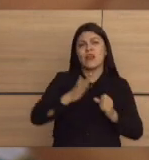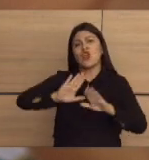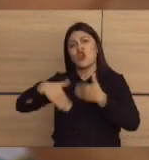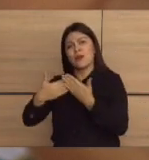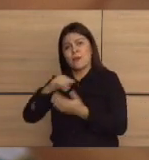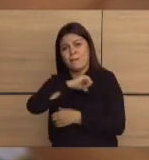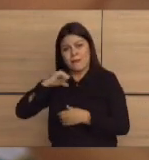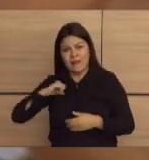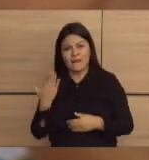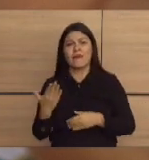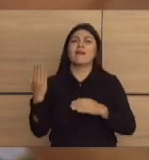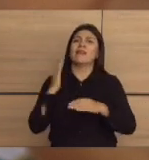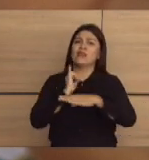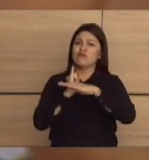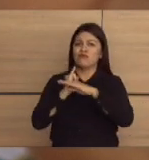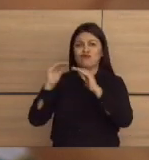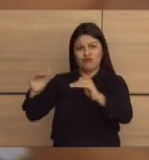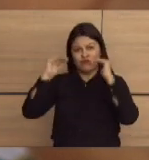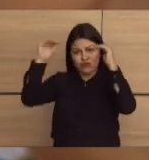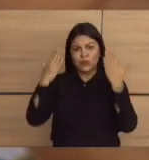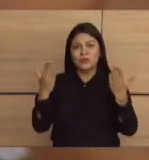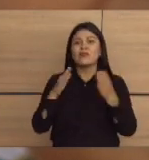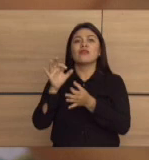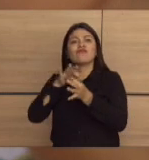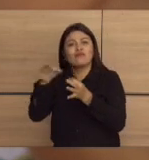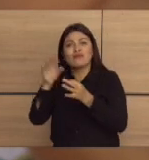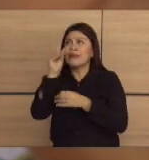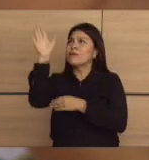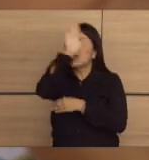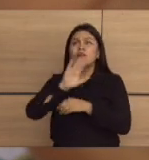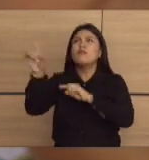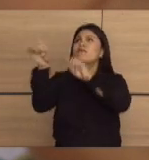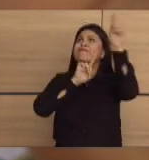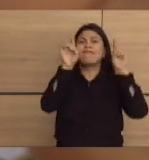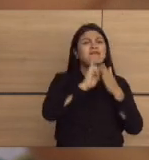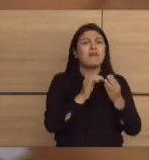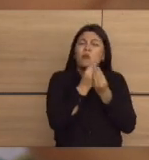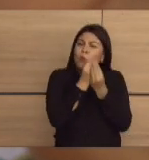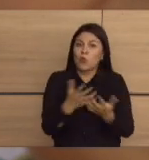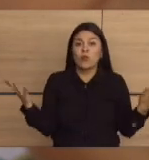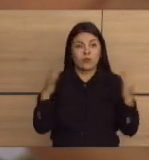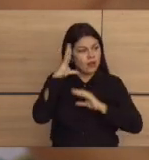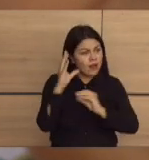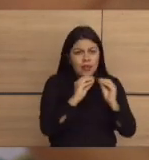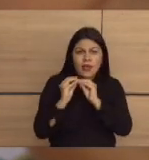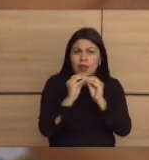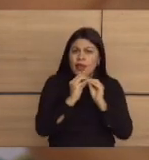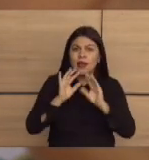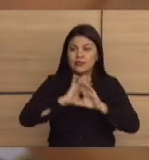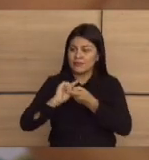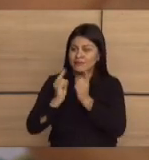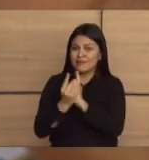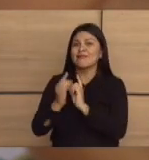de educación superior, municipios, departamentos, en fin, en múltiples escenarios. En esos espacios de encuentro de la